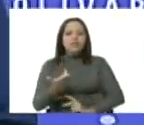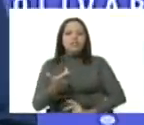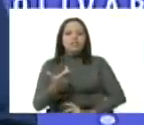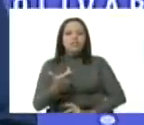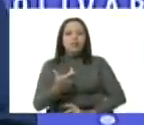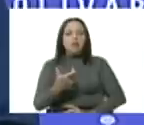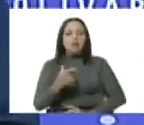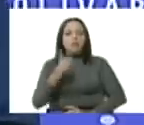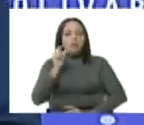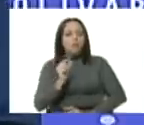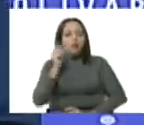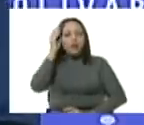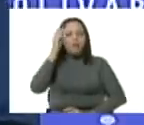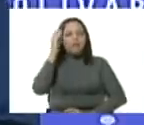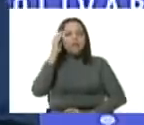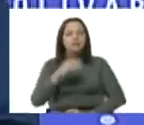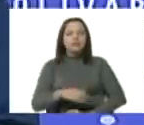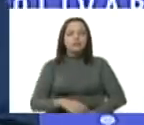incapacidad